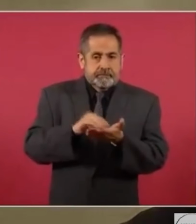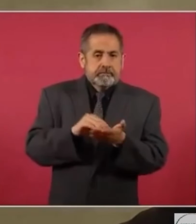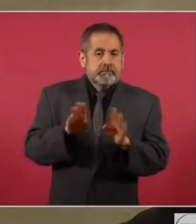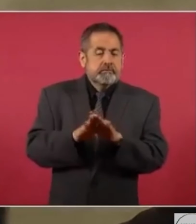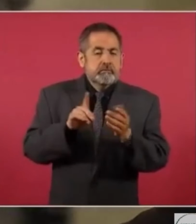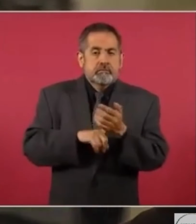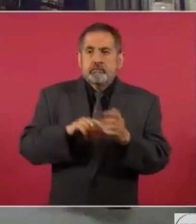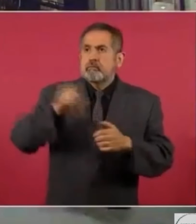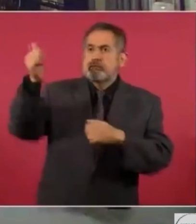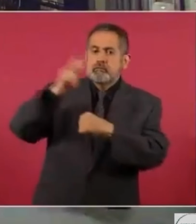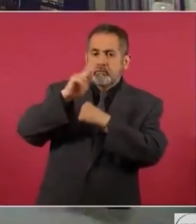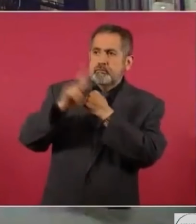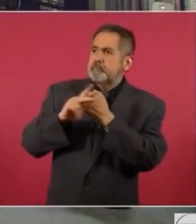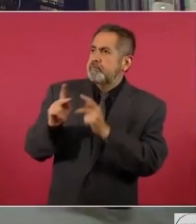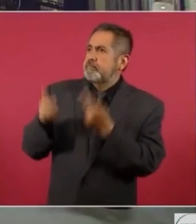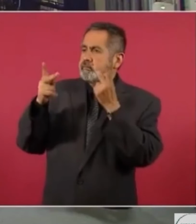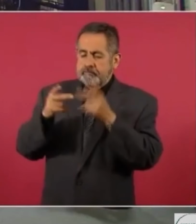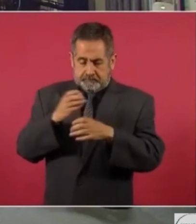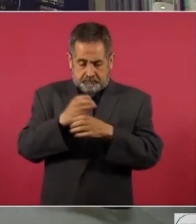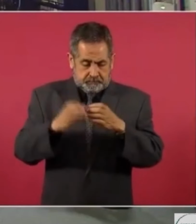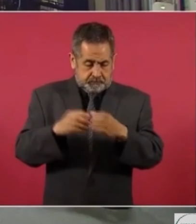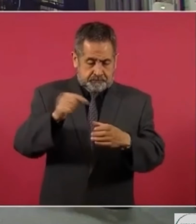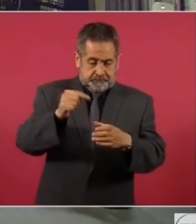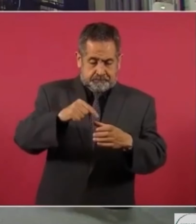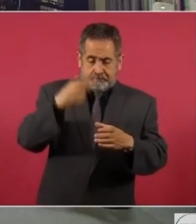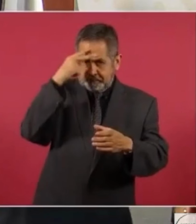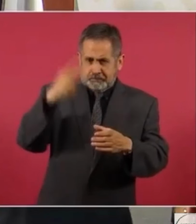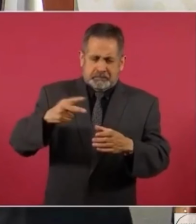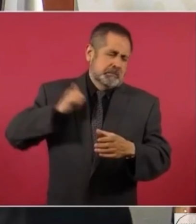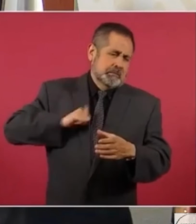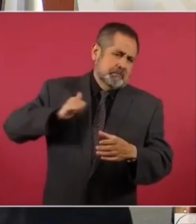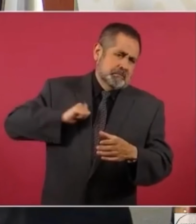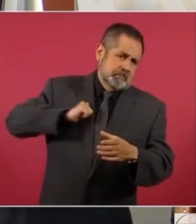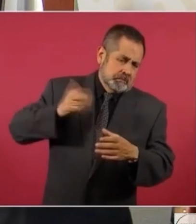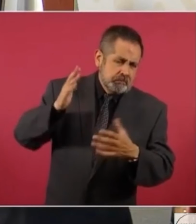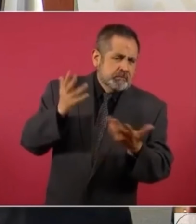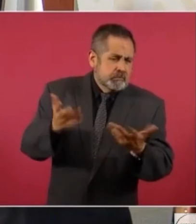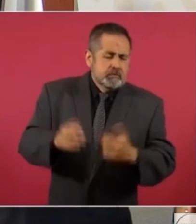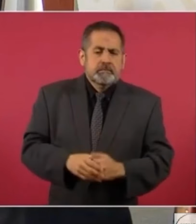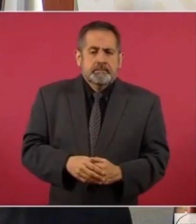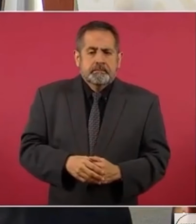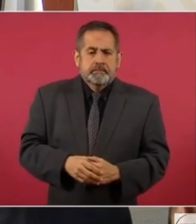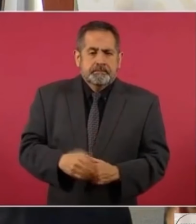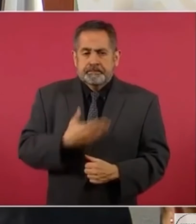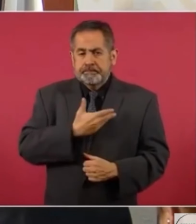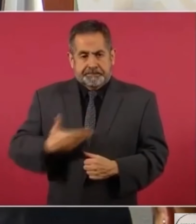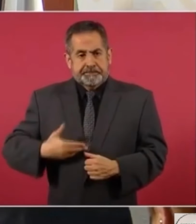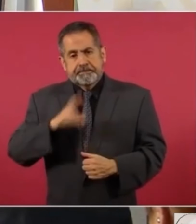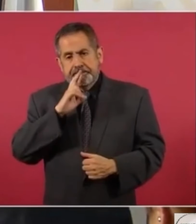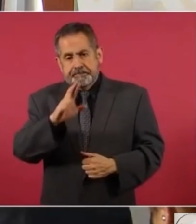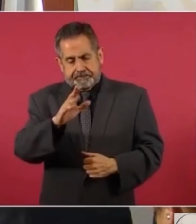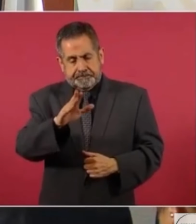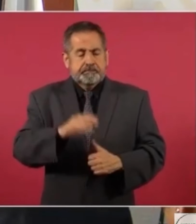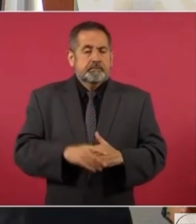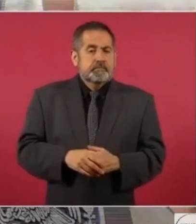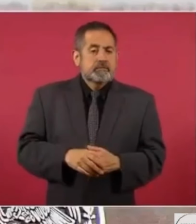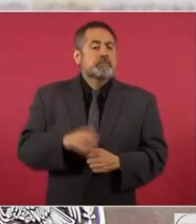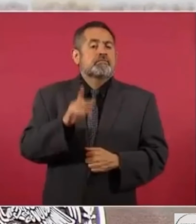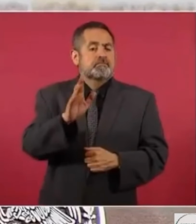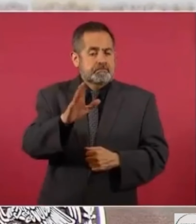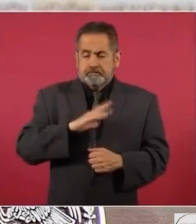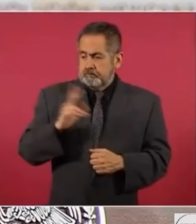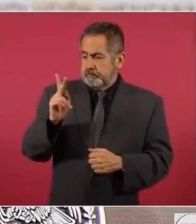el extranjero. No sé cuál sería su opinión de esto. Hay un plan en el que participa la